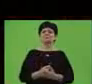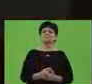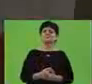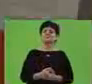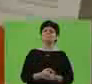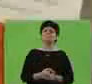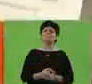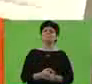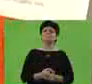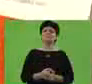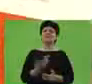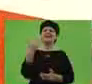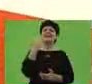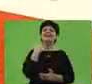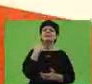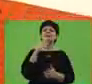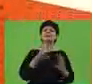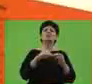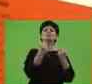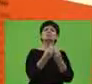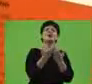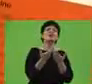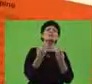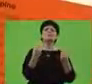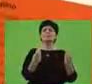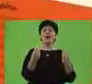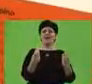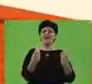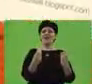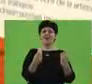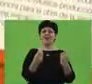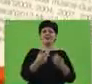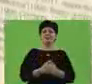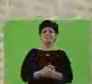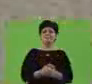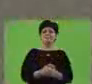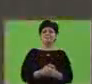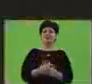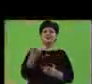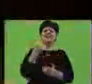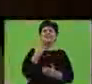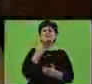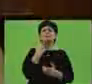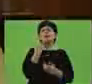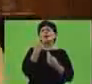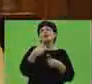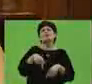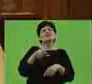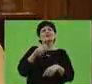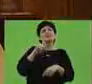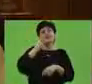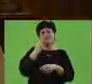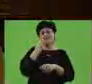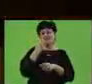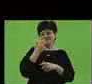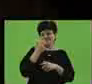surgió el libro. ¿Qué te dejó el libro, luego de haberlo editado? El libro me dejó muchas cosas,